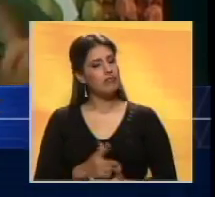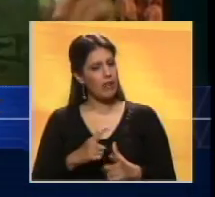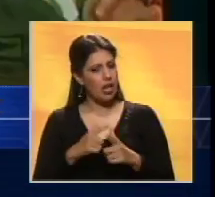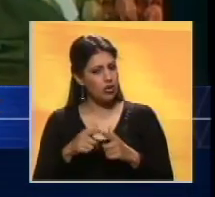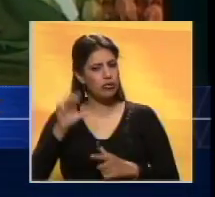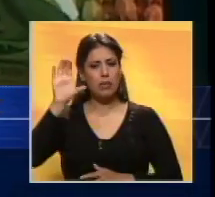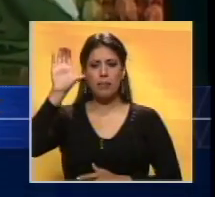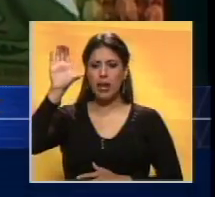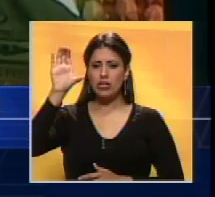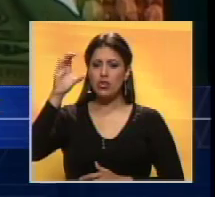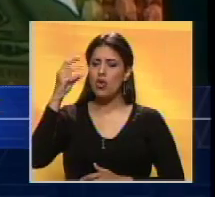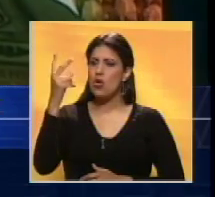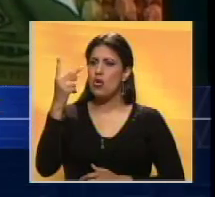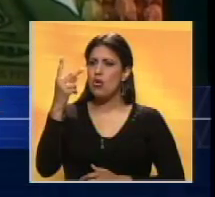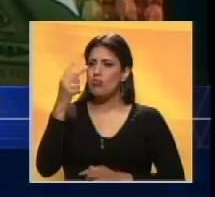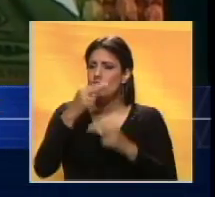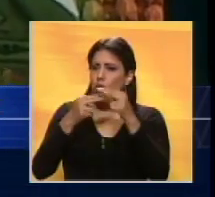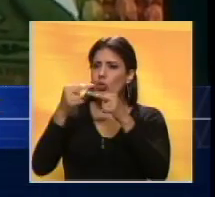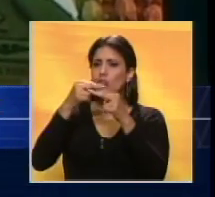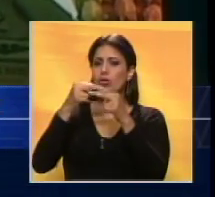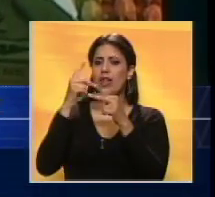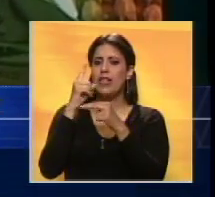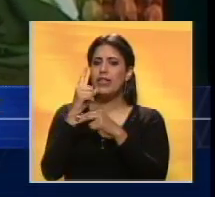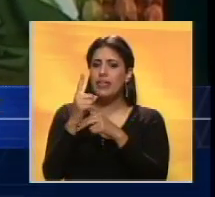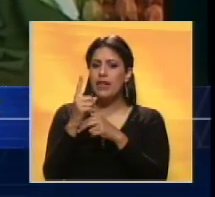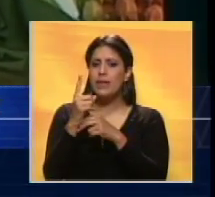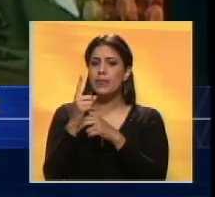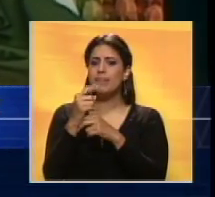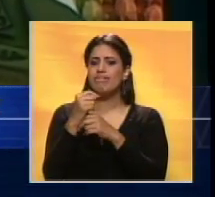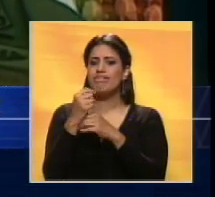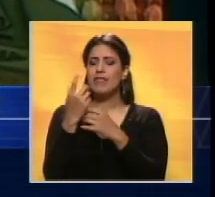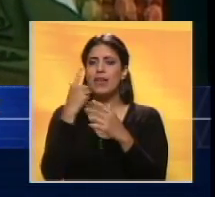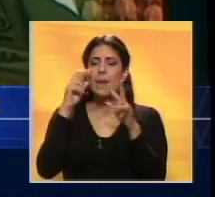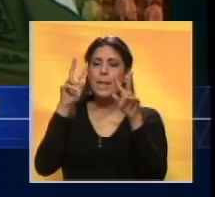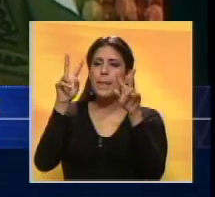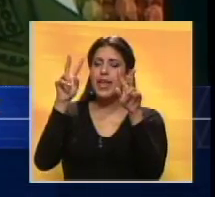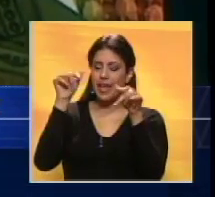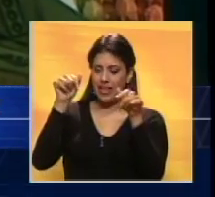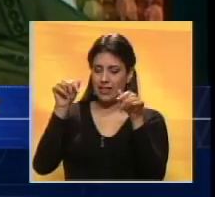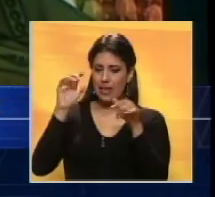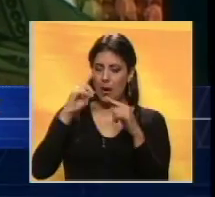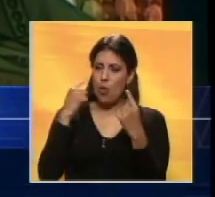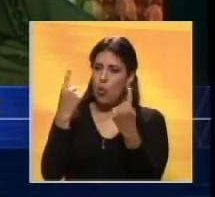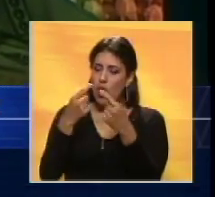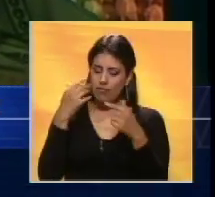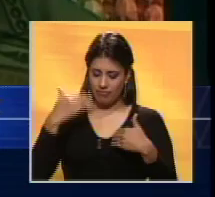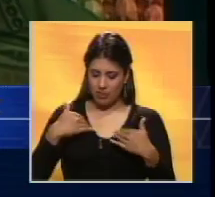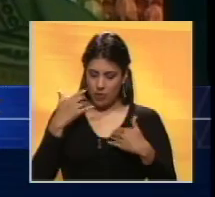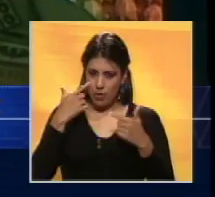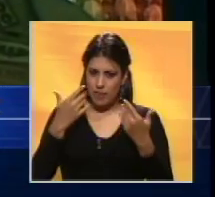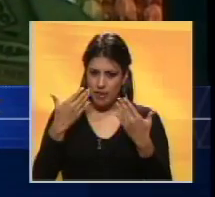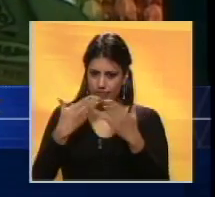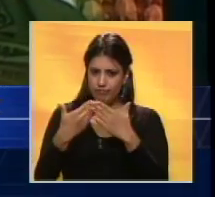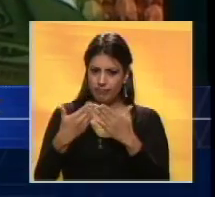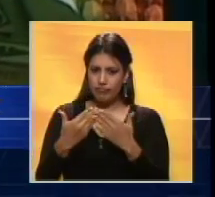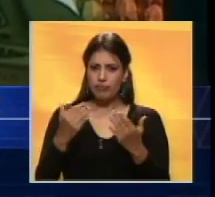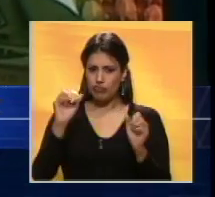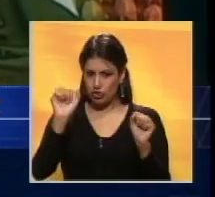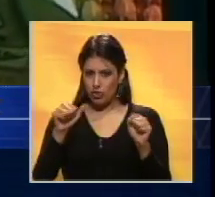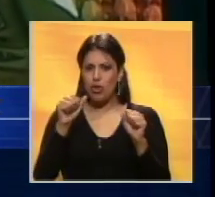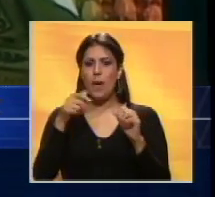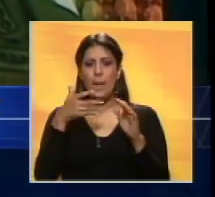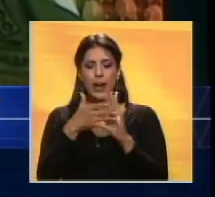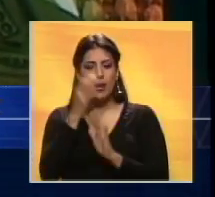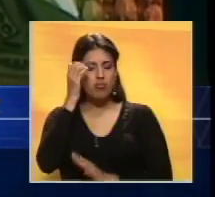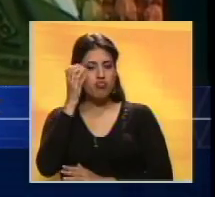Entonces un país no se construye sino viéndonos en este patio, ¿verdad?, con todas